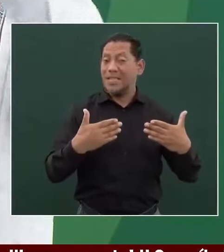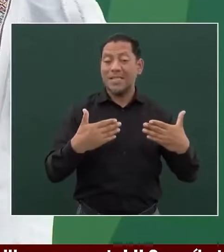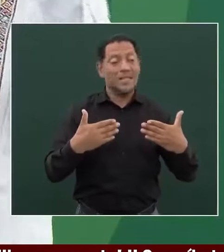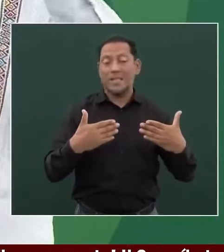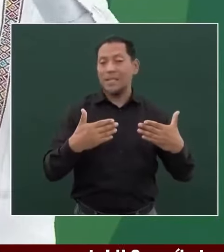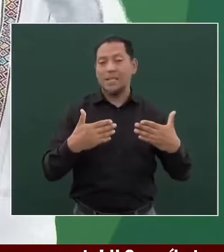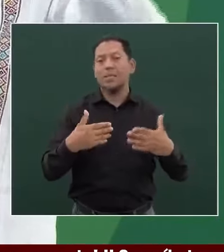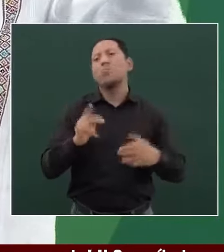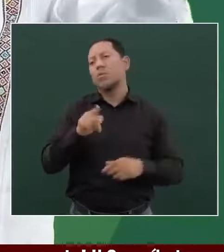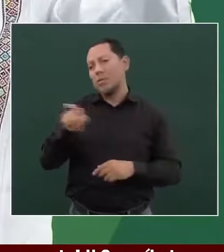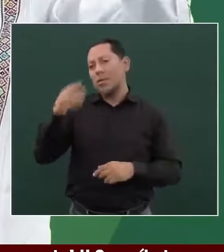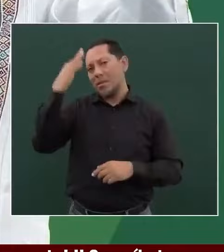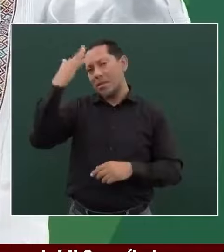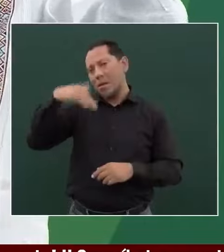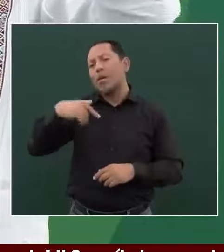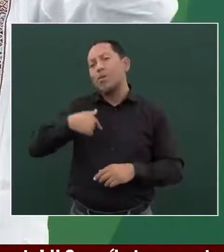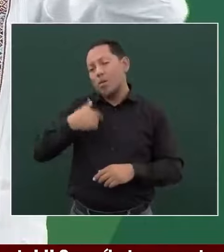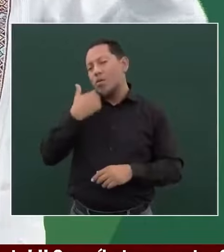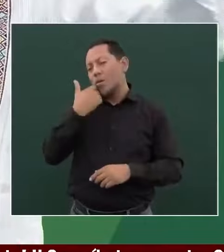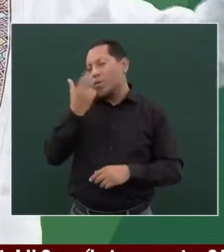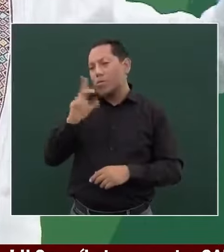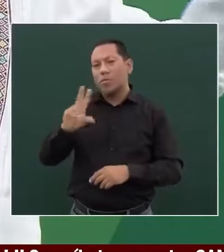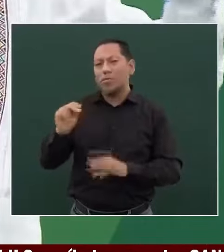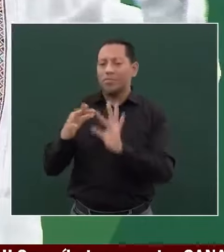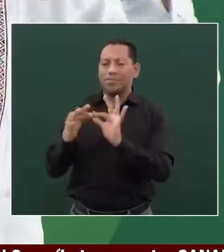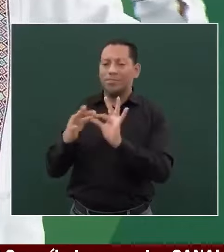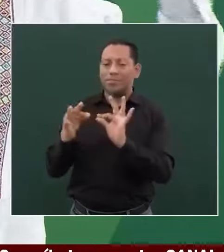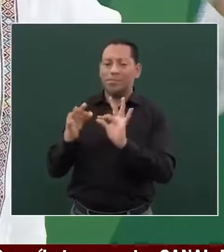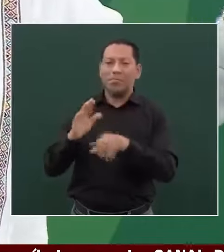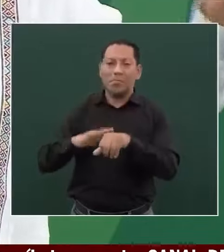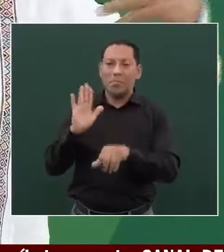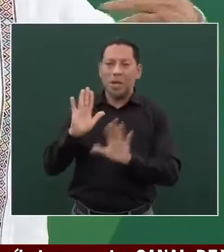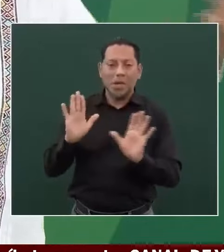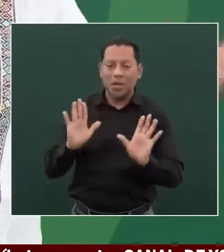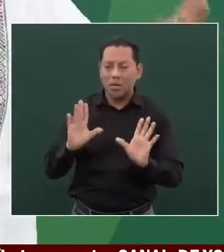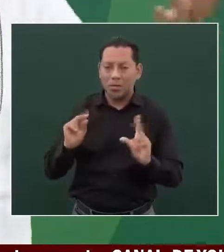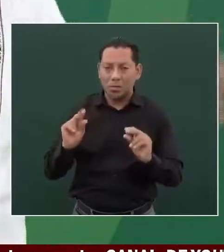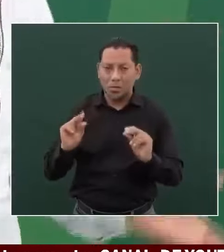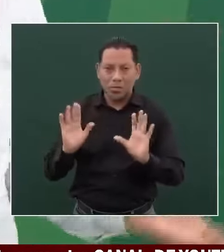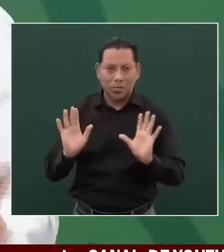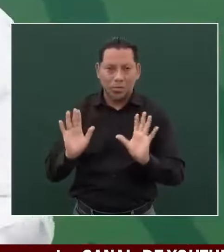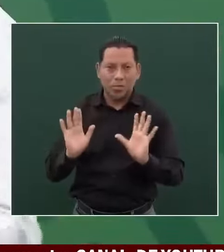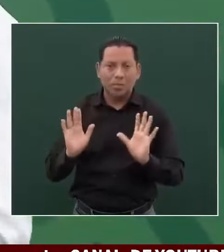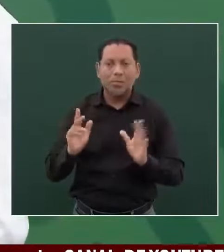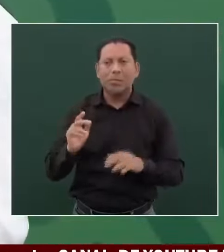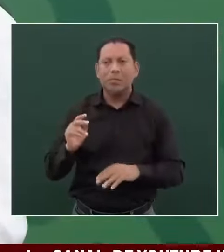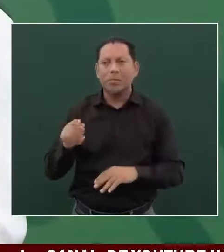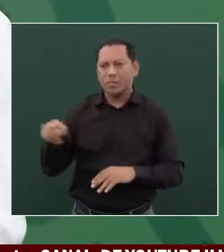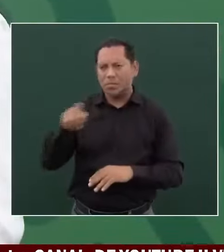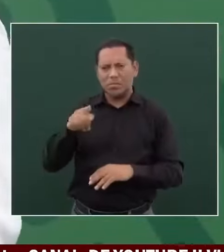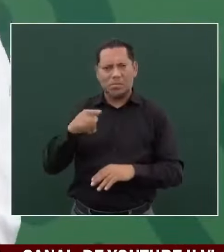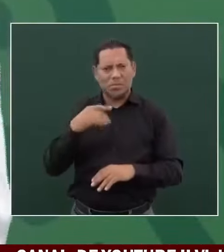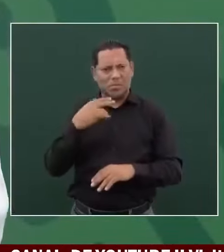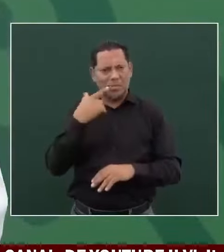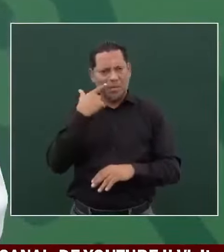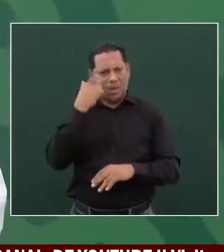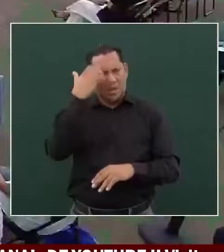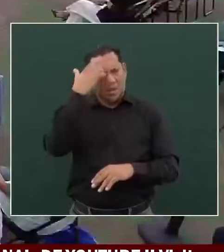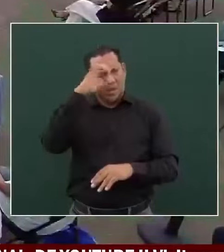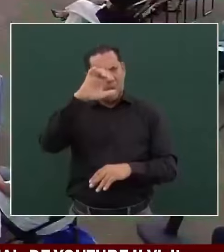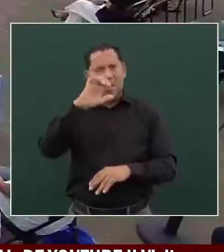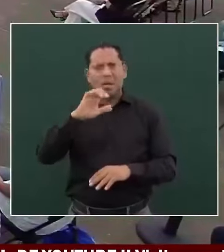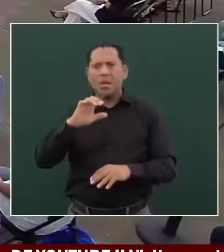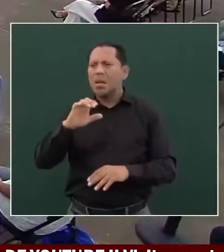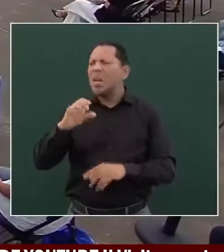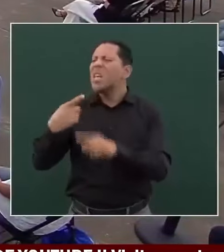Pero eso ya lo sabemos, no quiero hablar de eso. O sea, tampoco debe extrañarnos. ¿Quién fue que se reunió